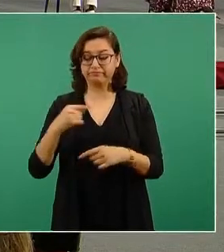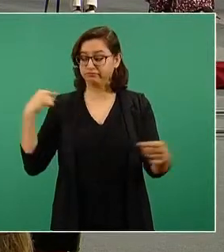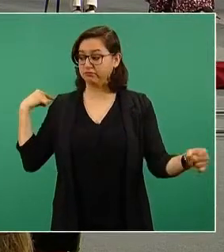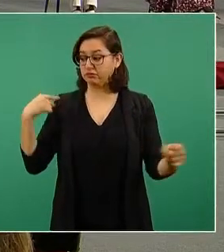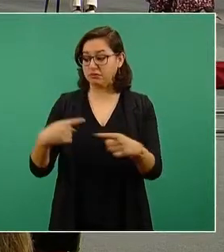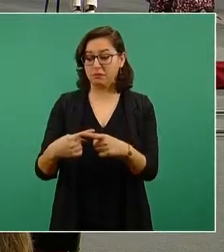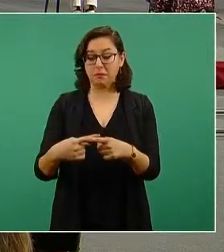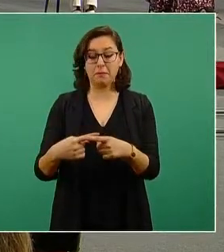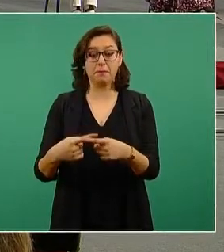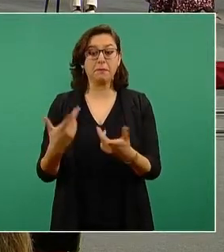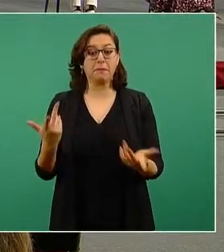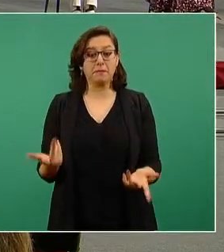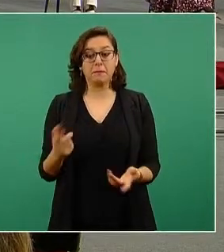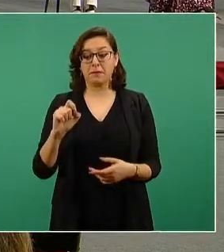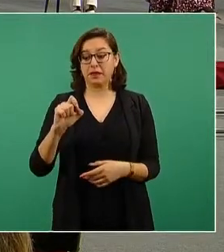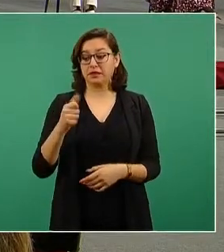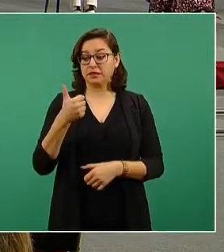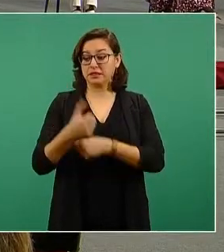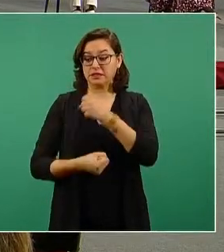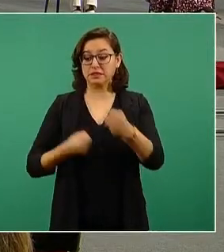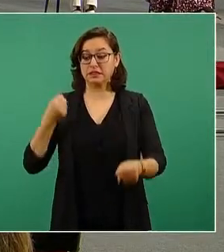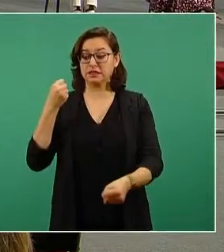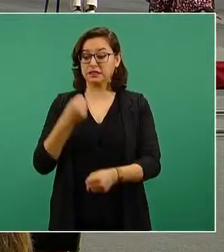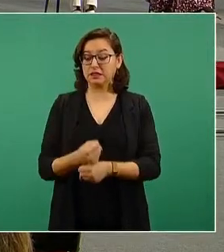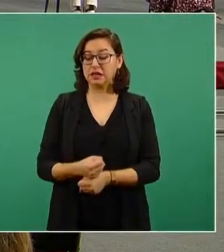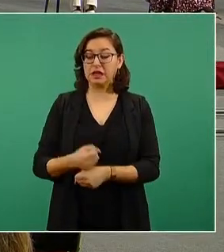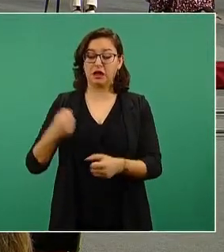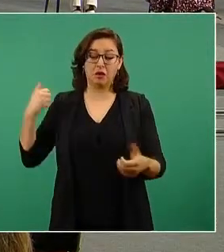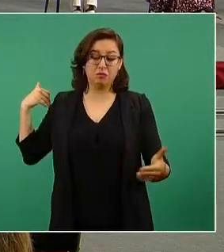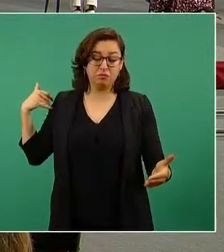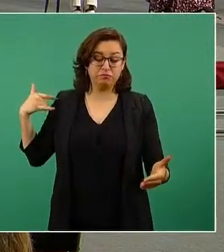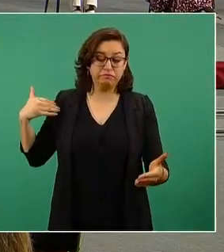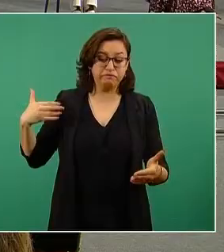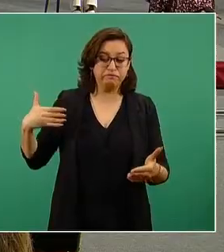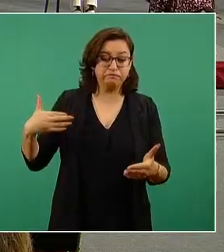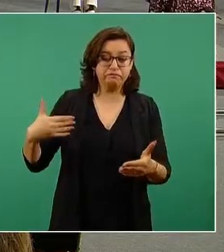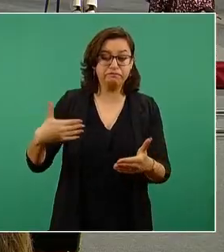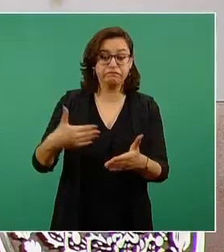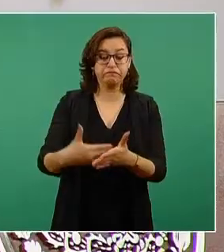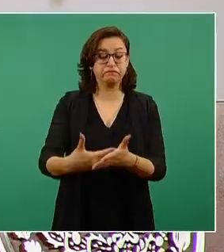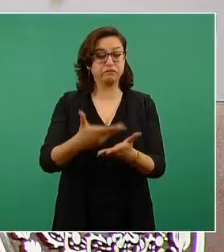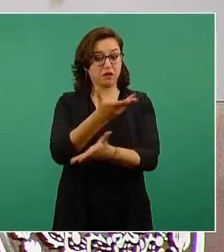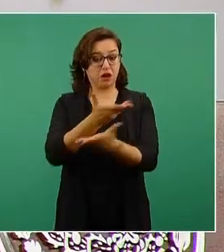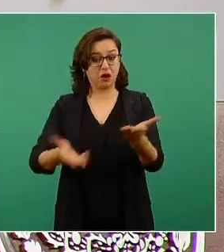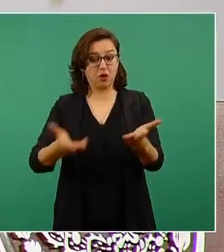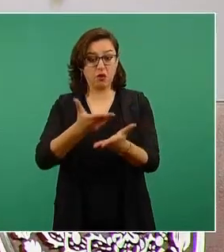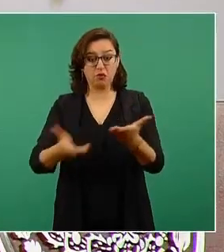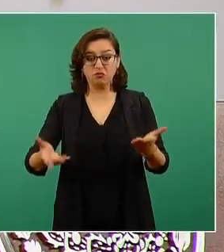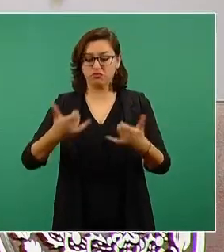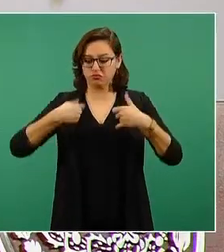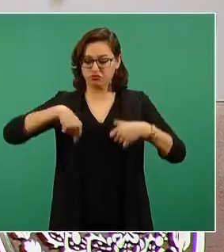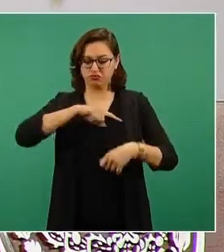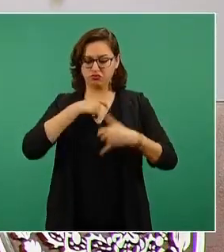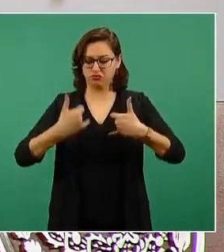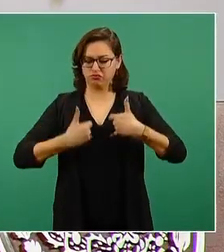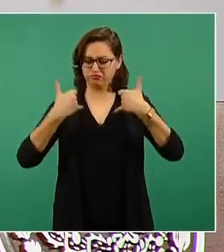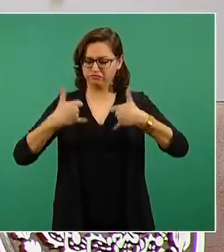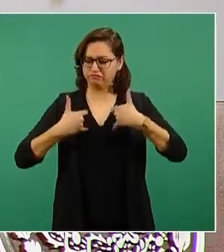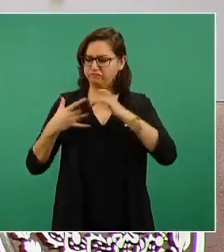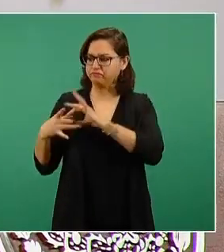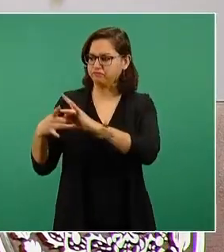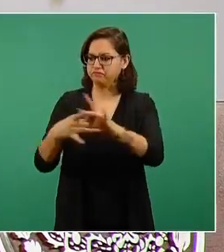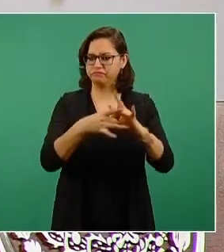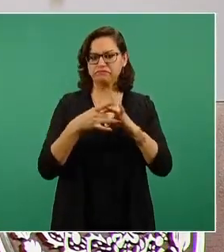Más de 25 años después de la declaración y la Plataforma de Acción de Beijing, las juventudes seguimos aquí, fuertes, unidas